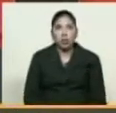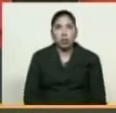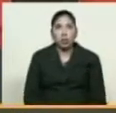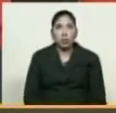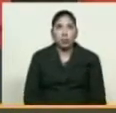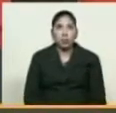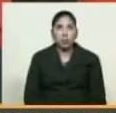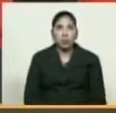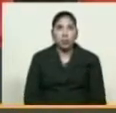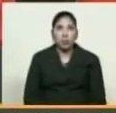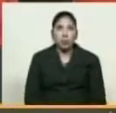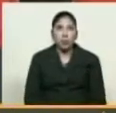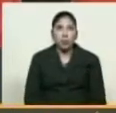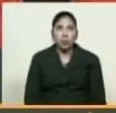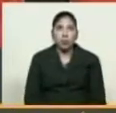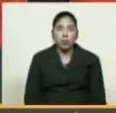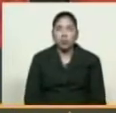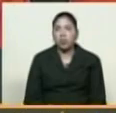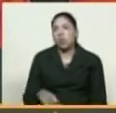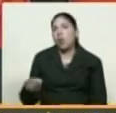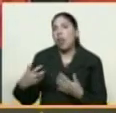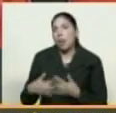son franquicias, en verdad, para chantajear.